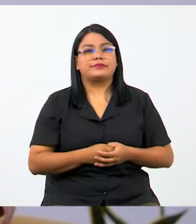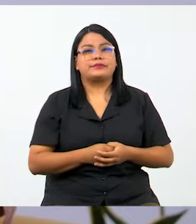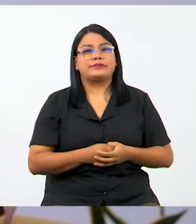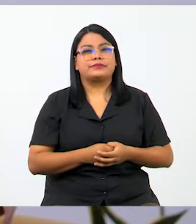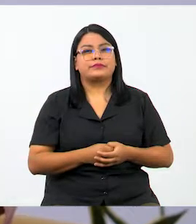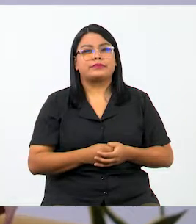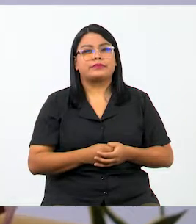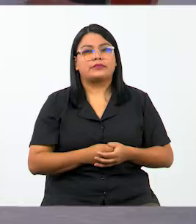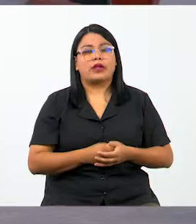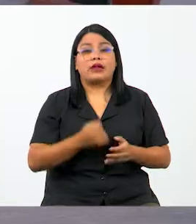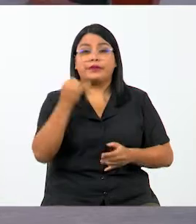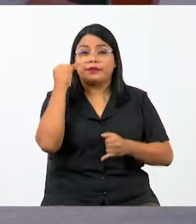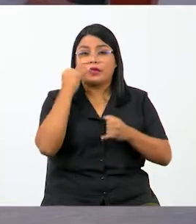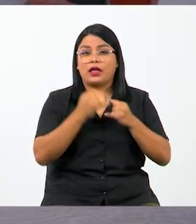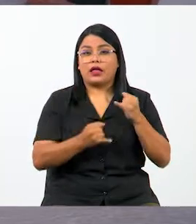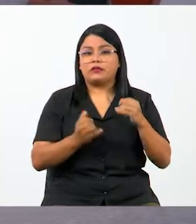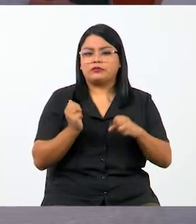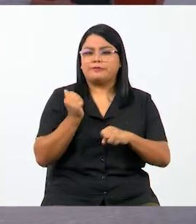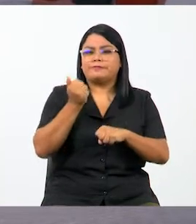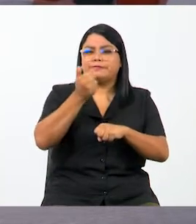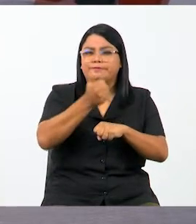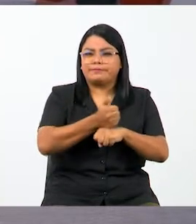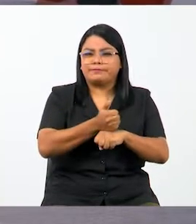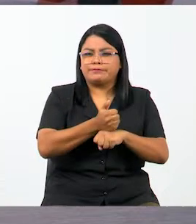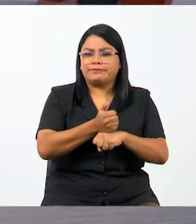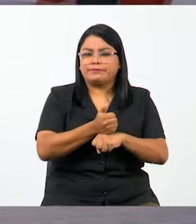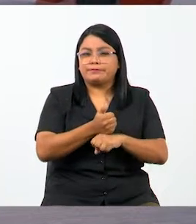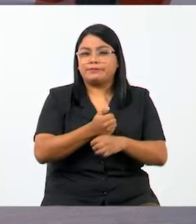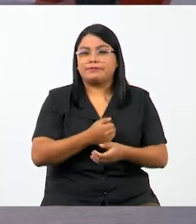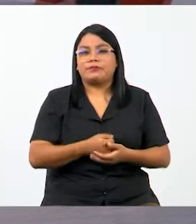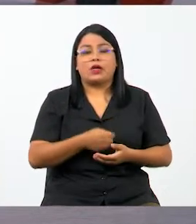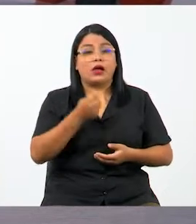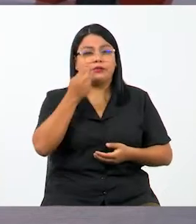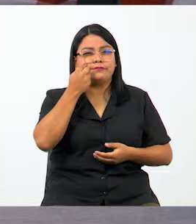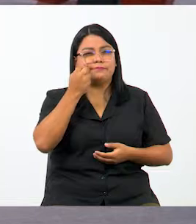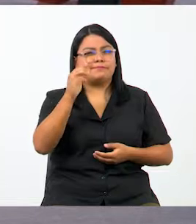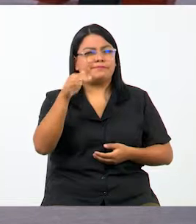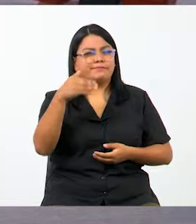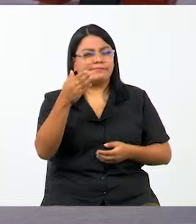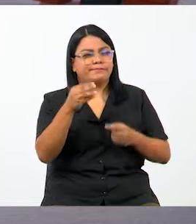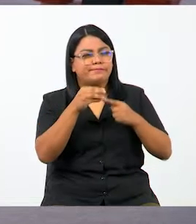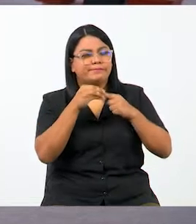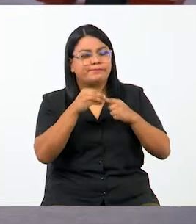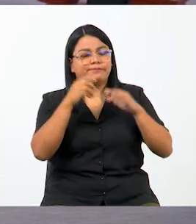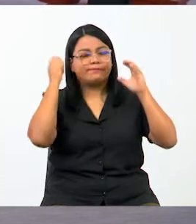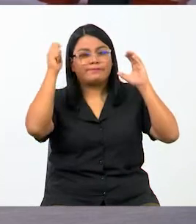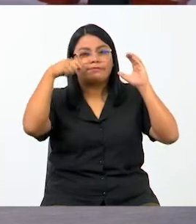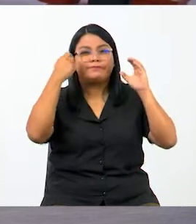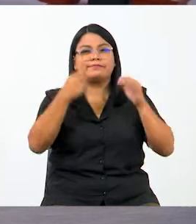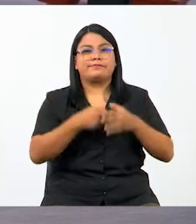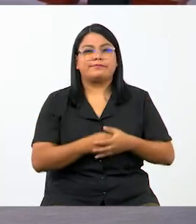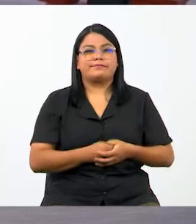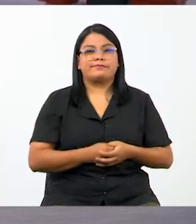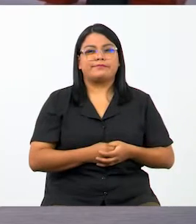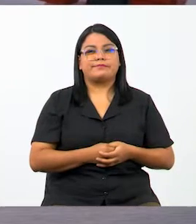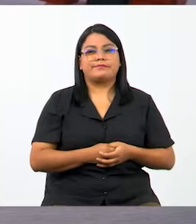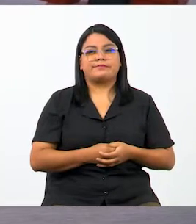la consolidación. Esto lo veremos más a detalle en el siguiente recurso. Bueno, entonces vamos a